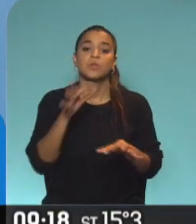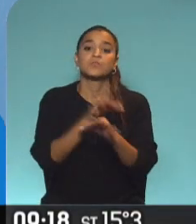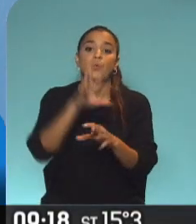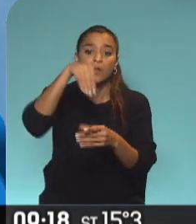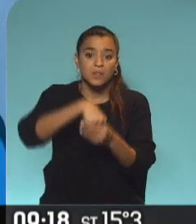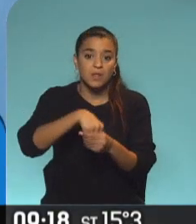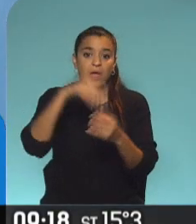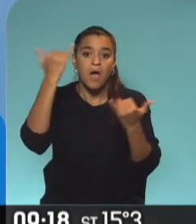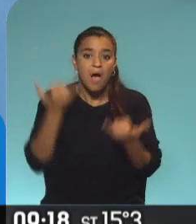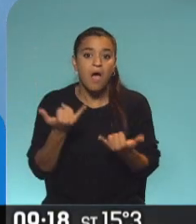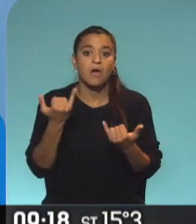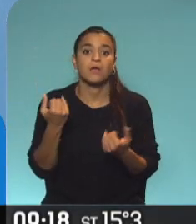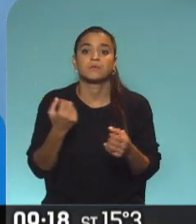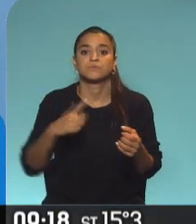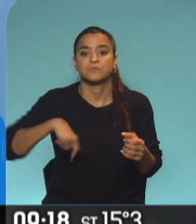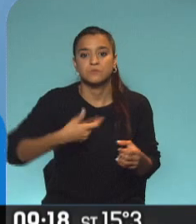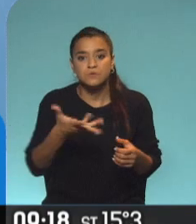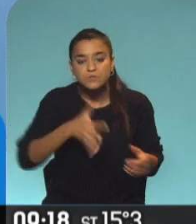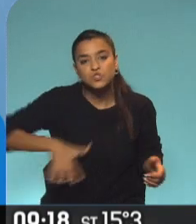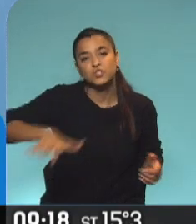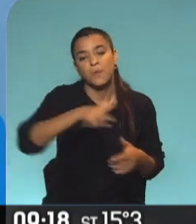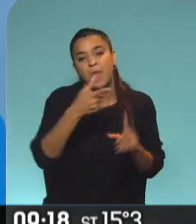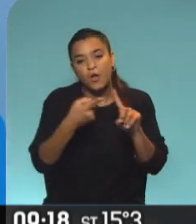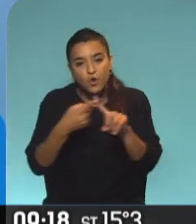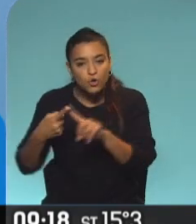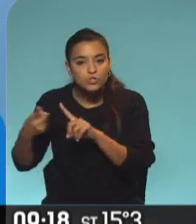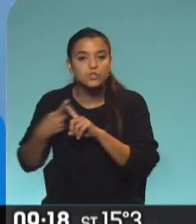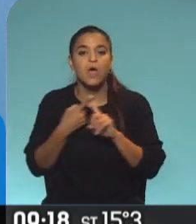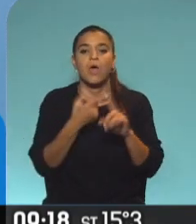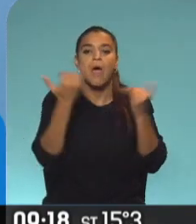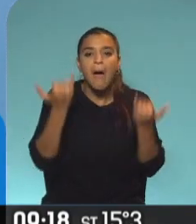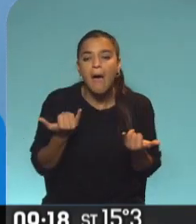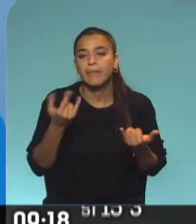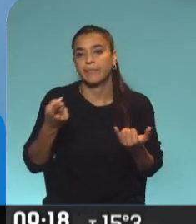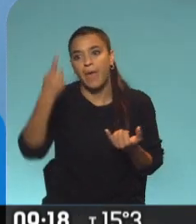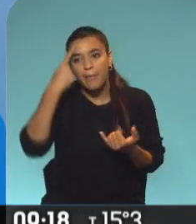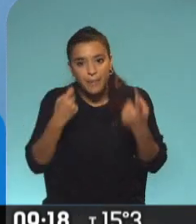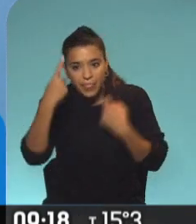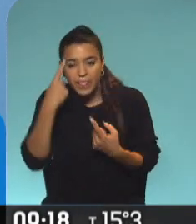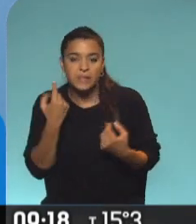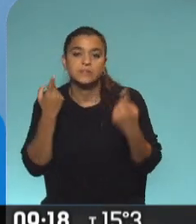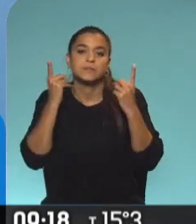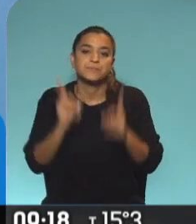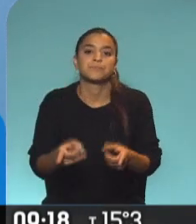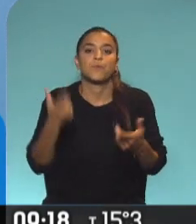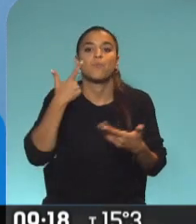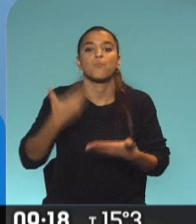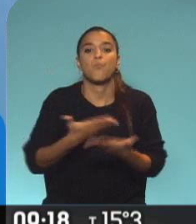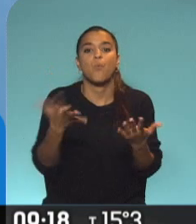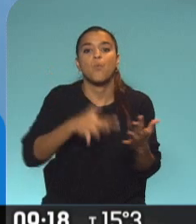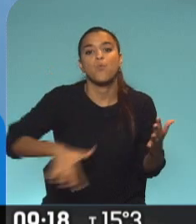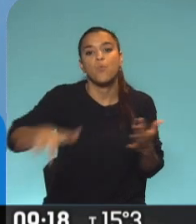tiene profundos componentes de socialización, de construcción de subjetividades. También se pone de manifiesto el